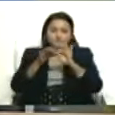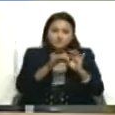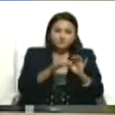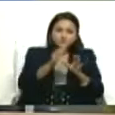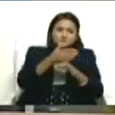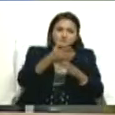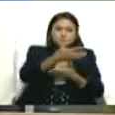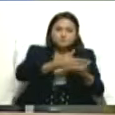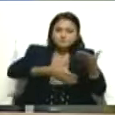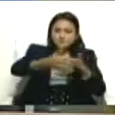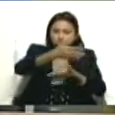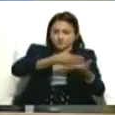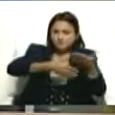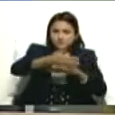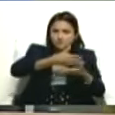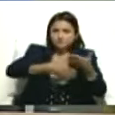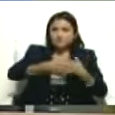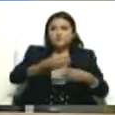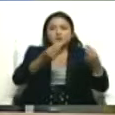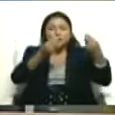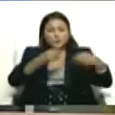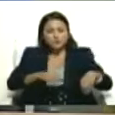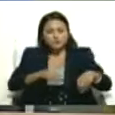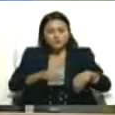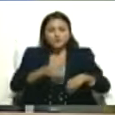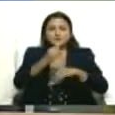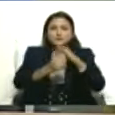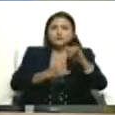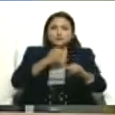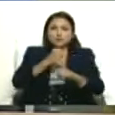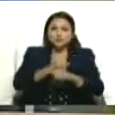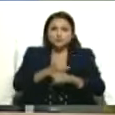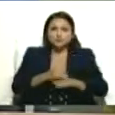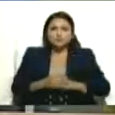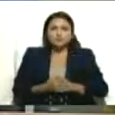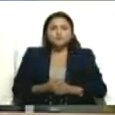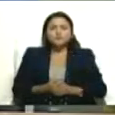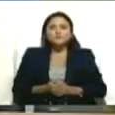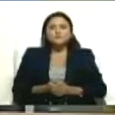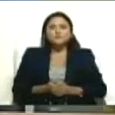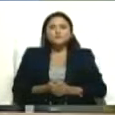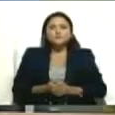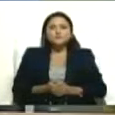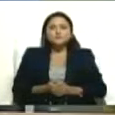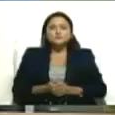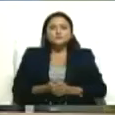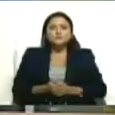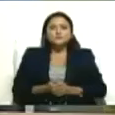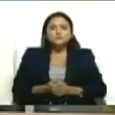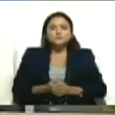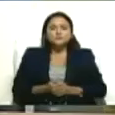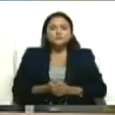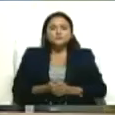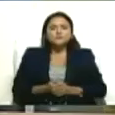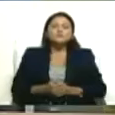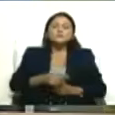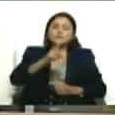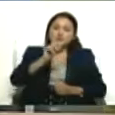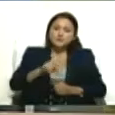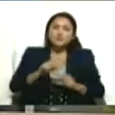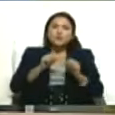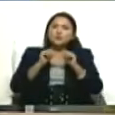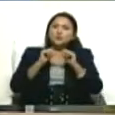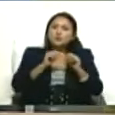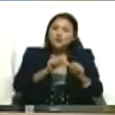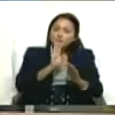y ratificar los tratados, convenios o acuerdos internacionales, continuar con la